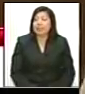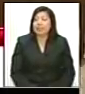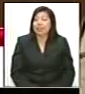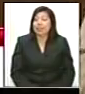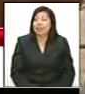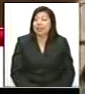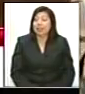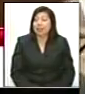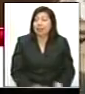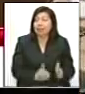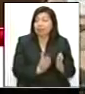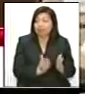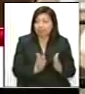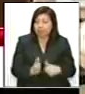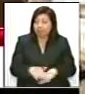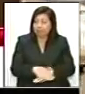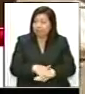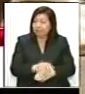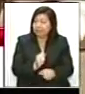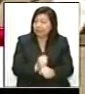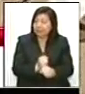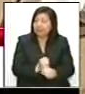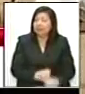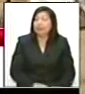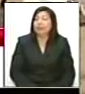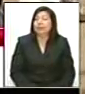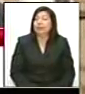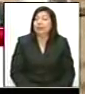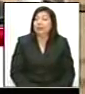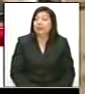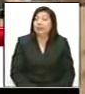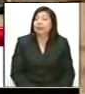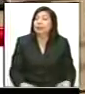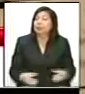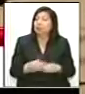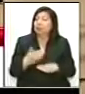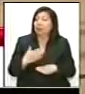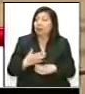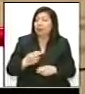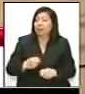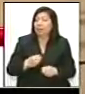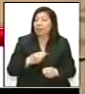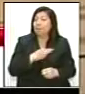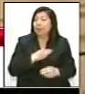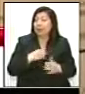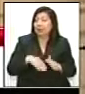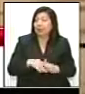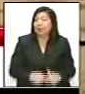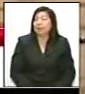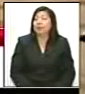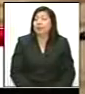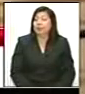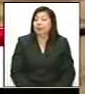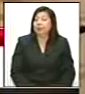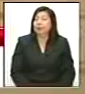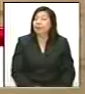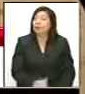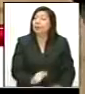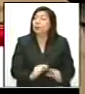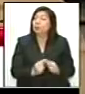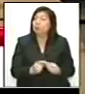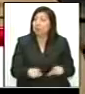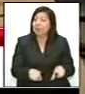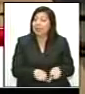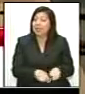Vamos a estructurar una mesa de trabajo, ¿no? Comisión de Defensa, el Ministerio del Interior, incorporaremos a los otros sectores